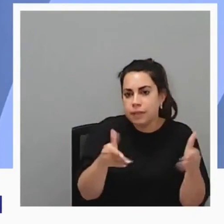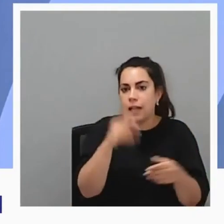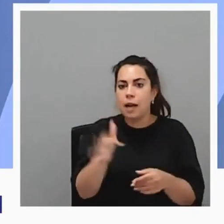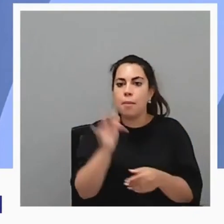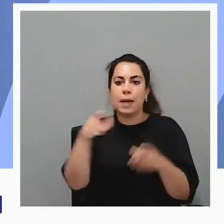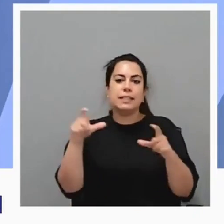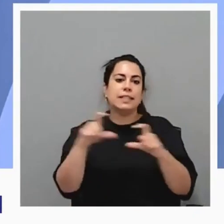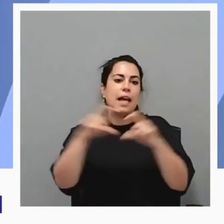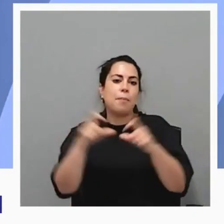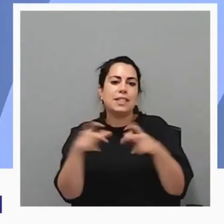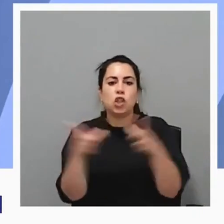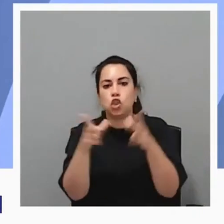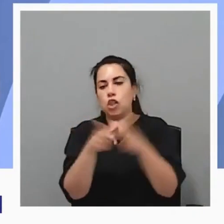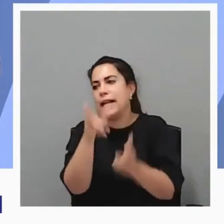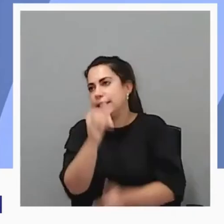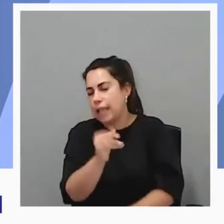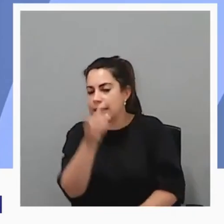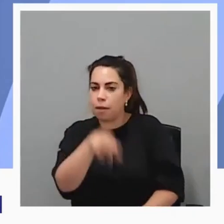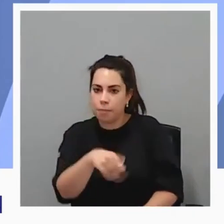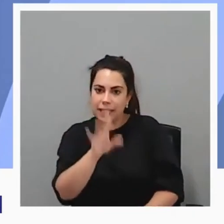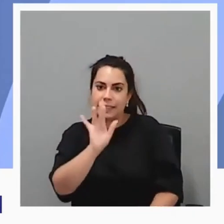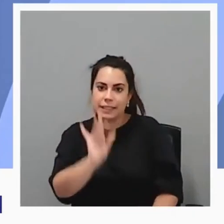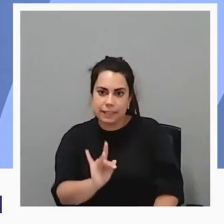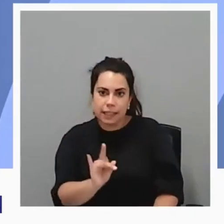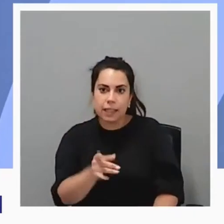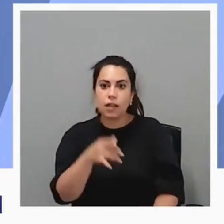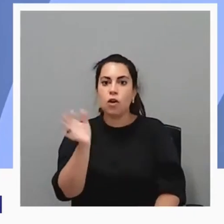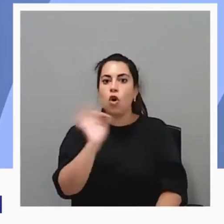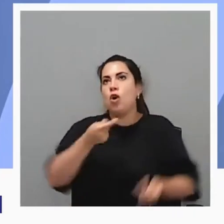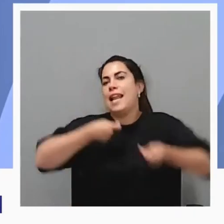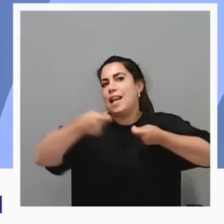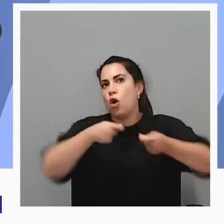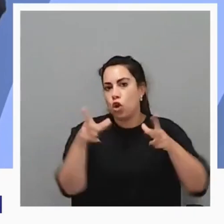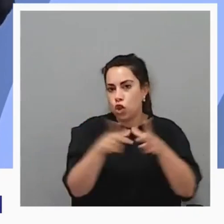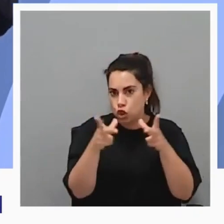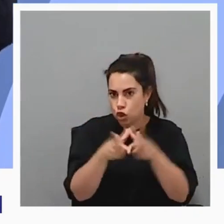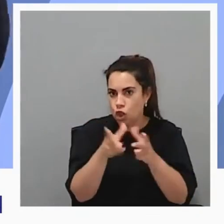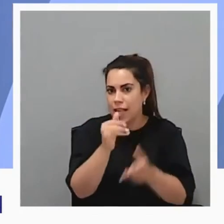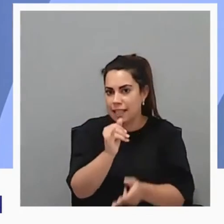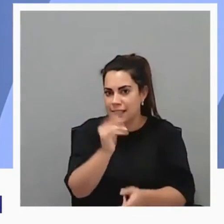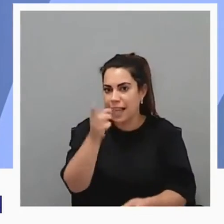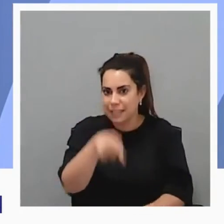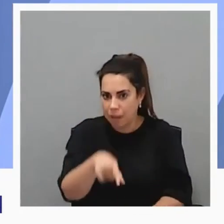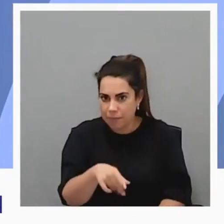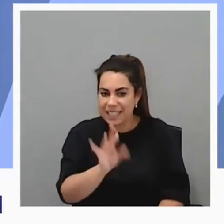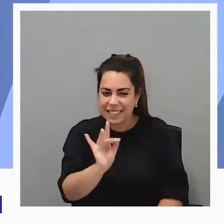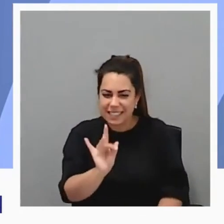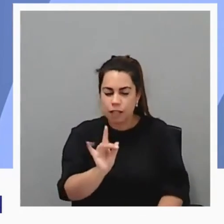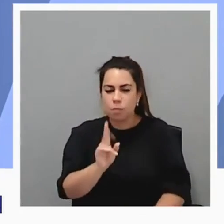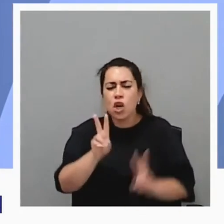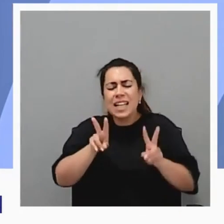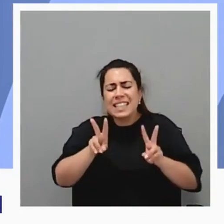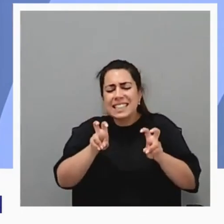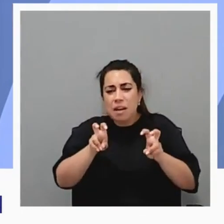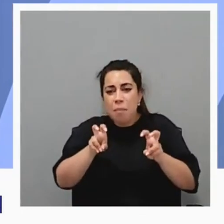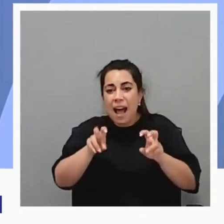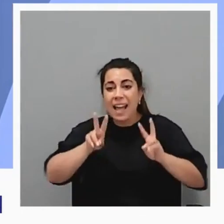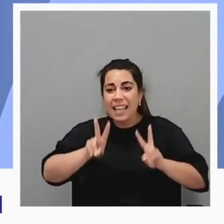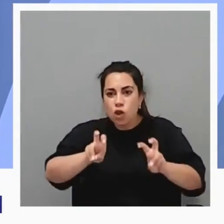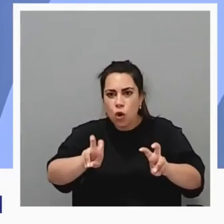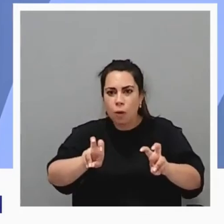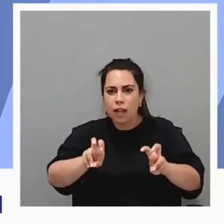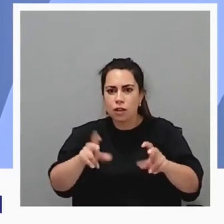que hay negocios sociales. Pero la innovación social, creo